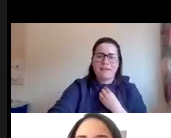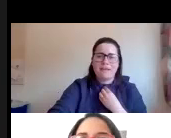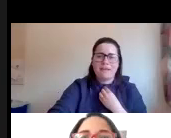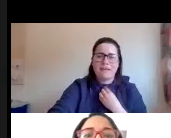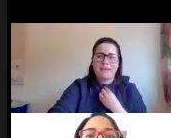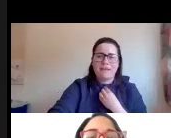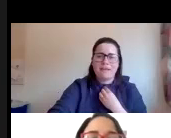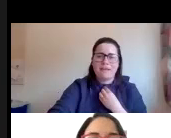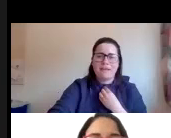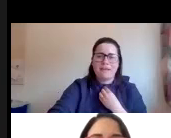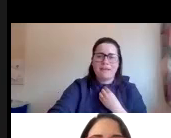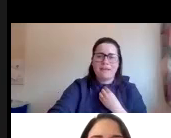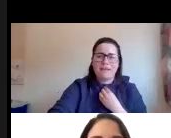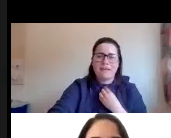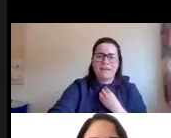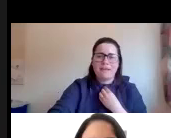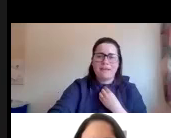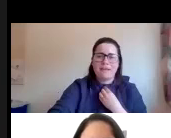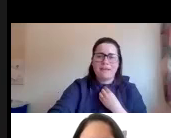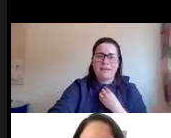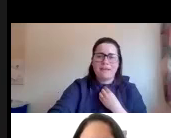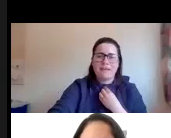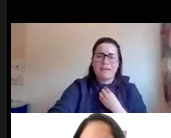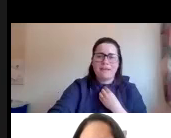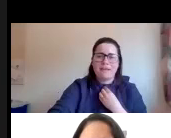En la mayoría